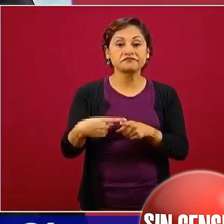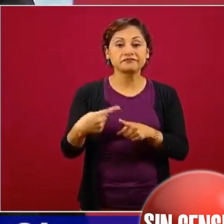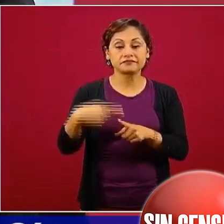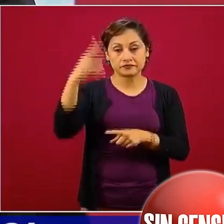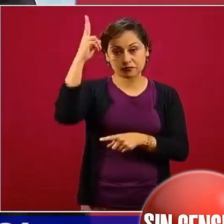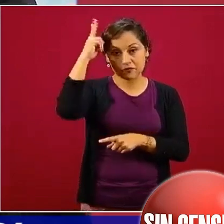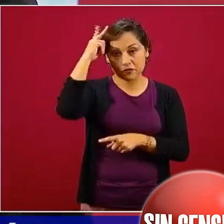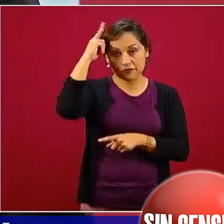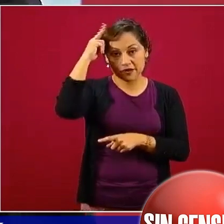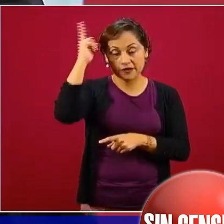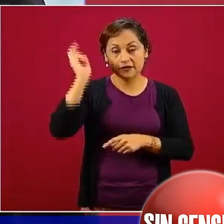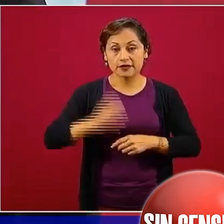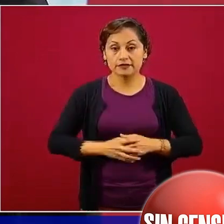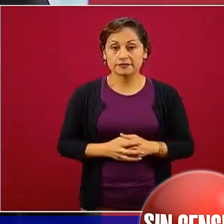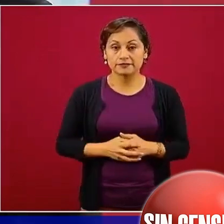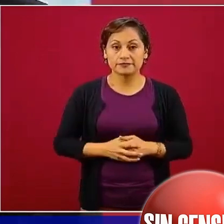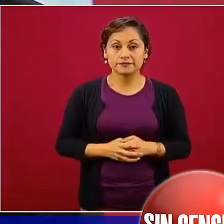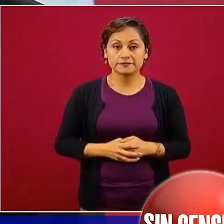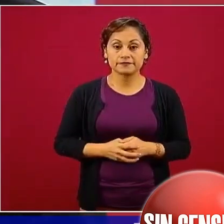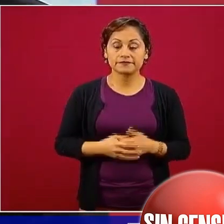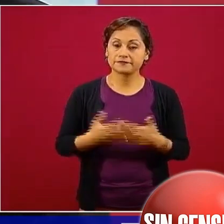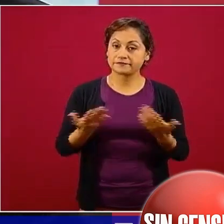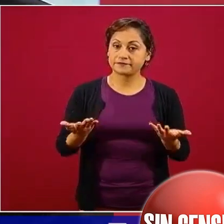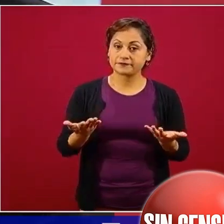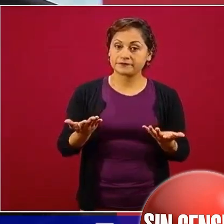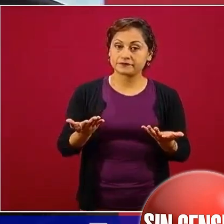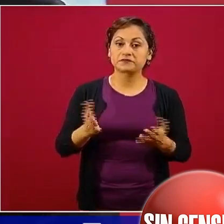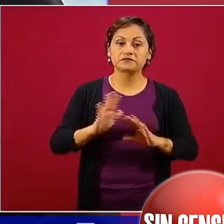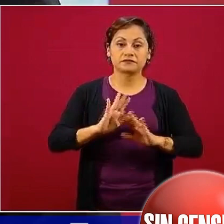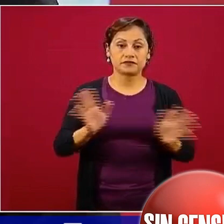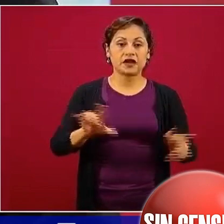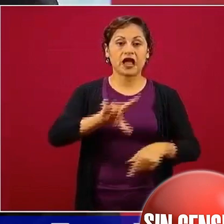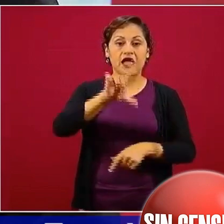Díaz, que es cuando sale